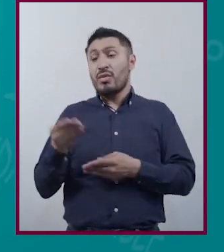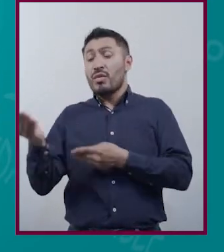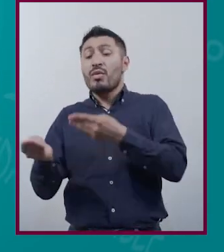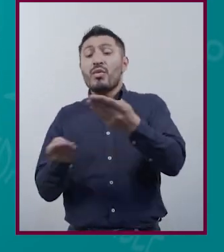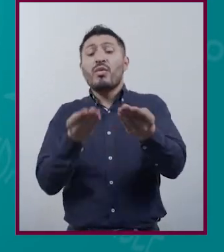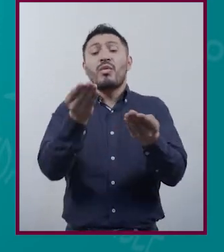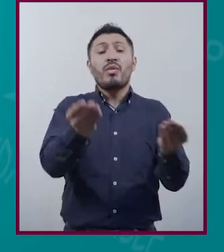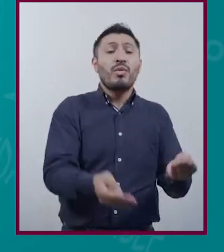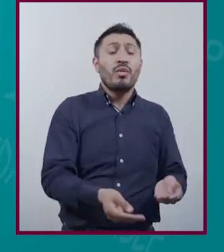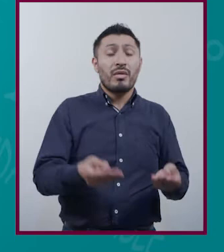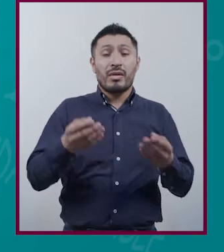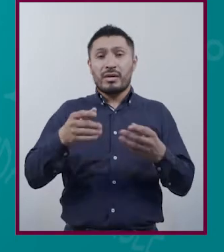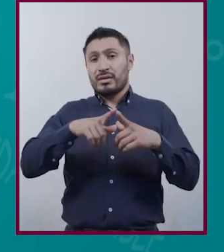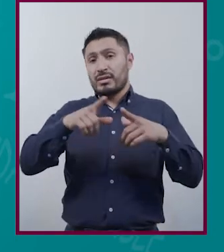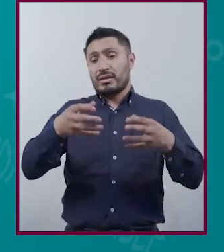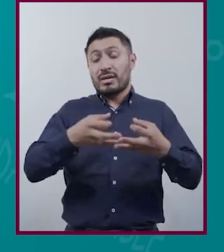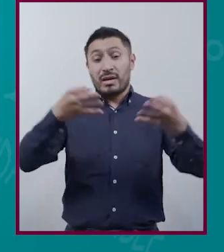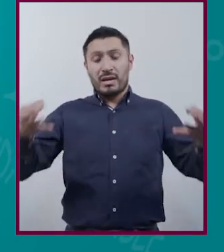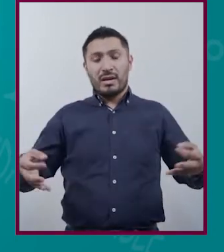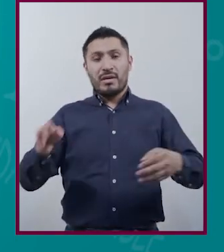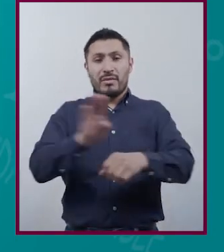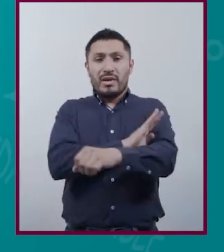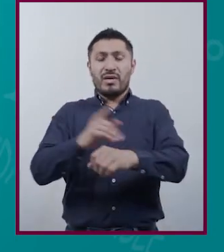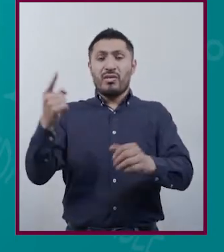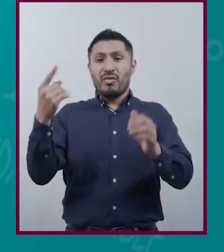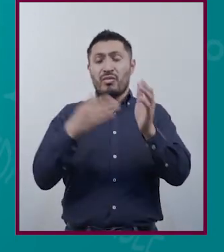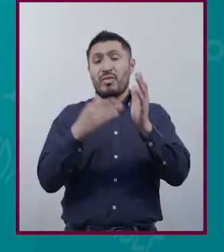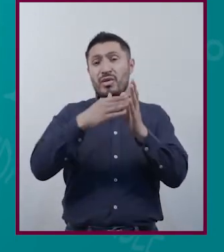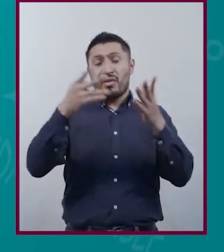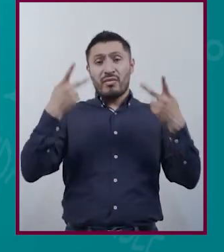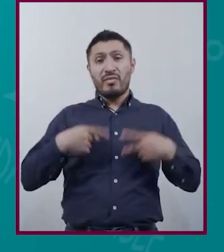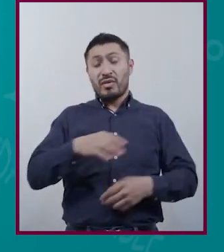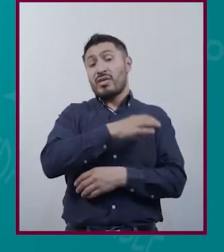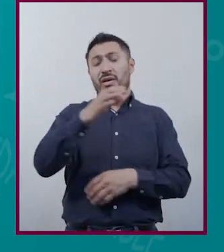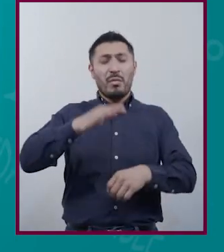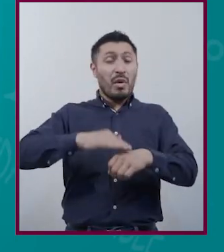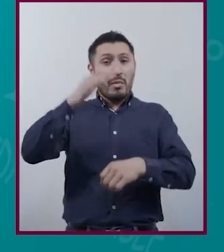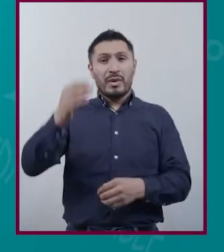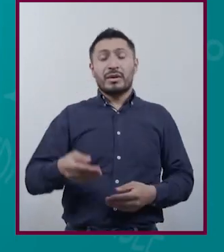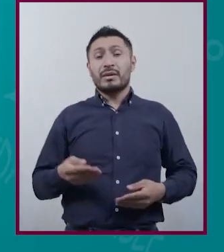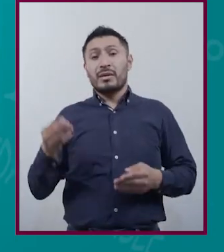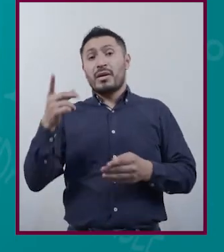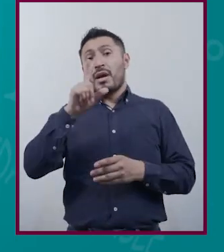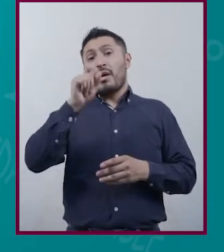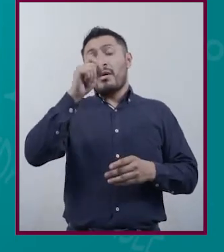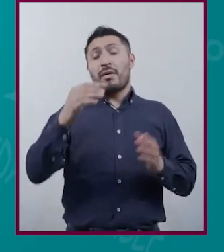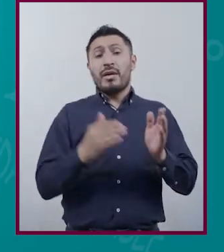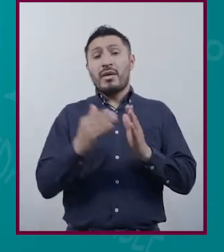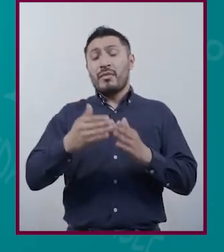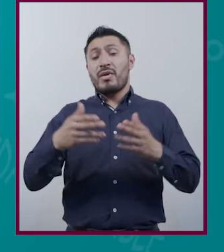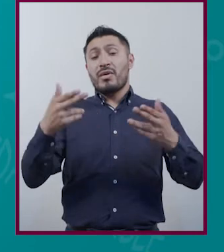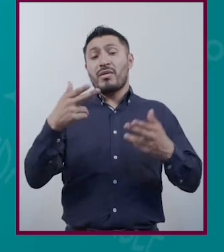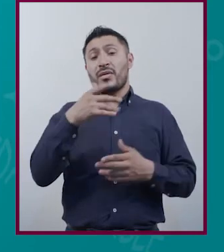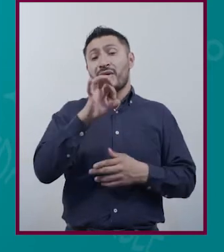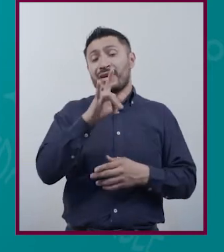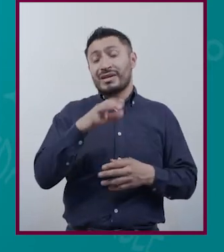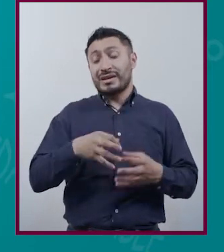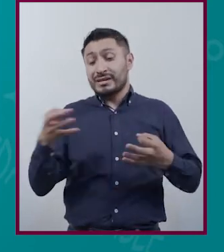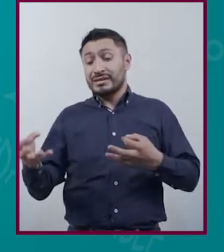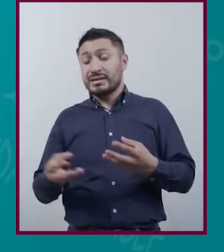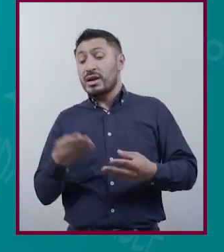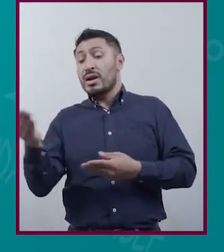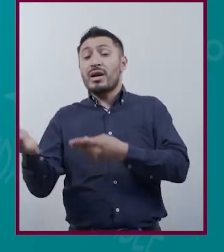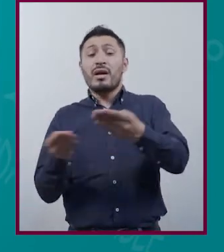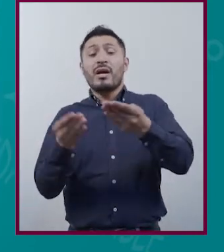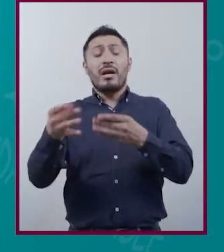agrario, benefició a más de 1 millón de campesinos, al dotarlos de 20 millones de hectáreas, situadas todas